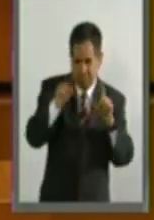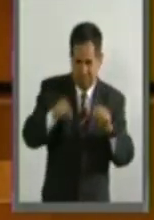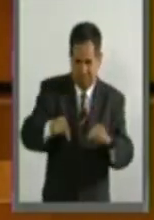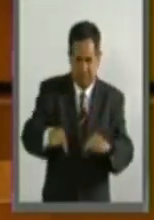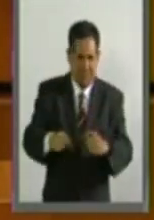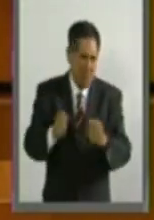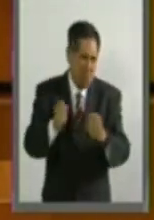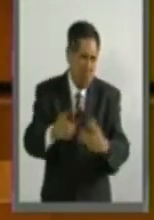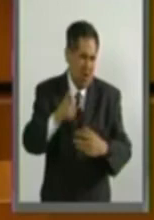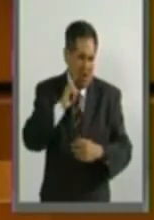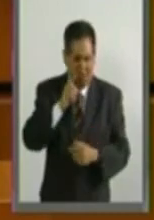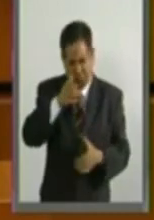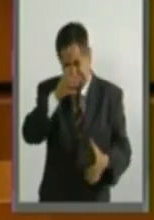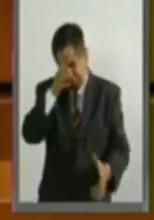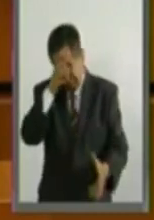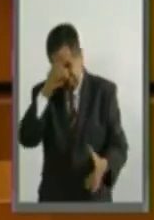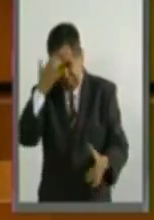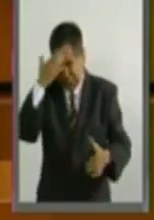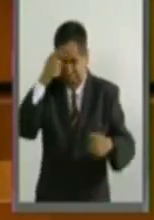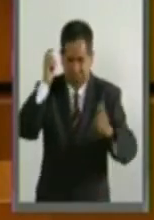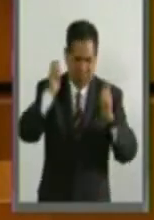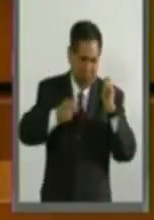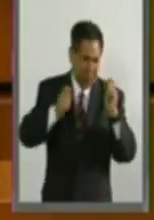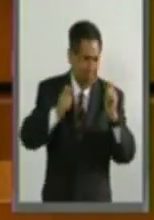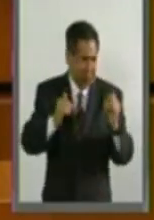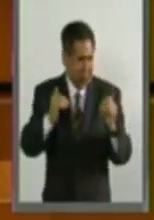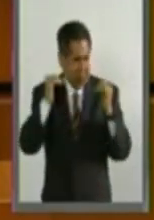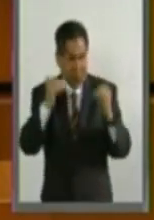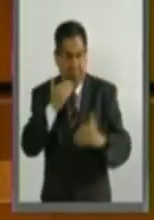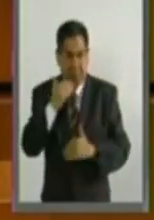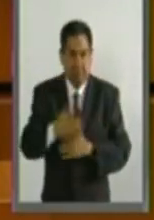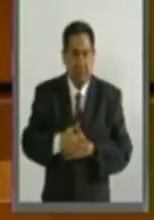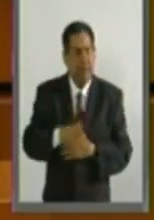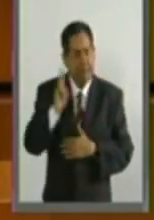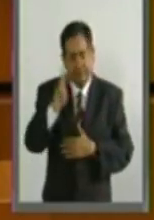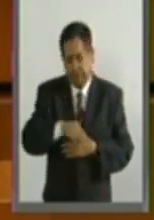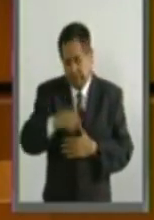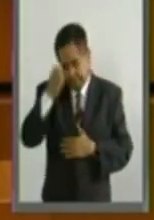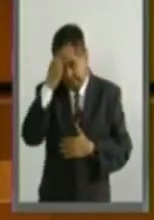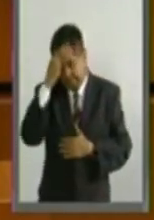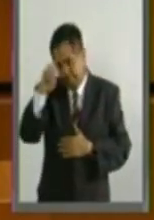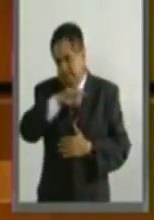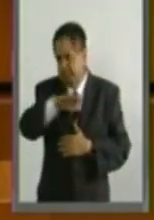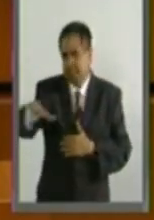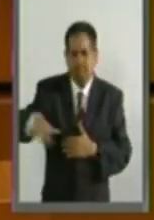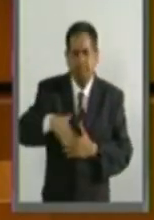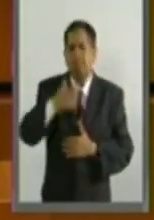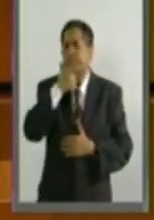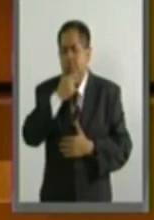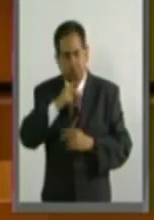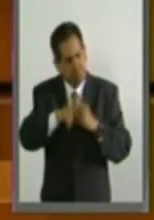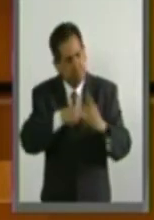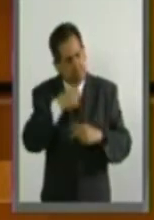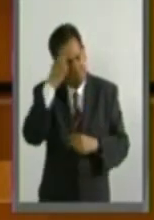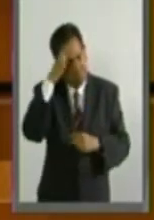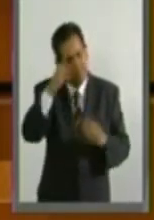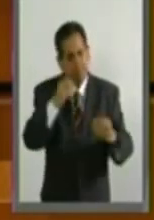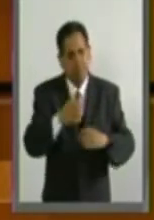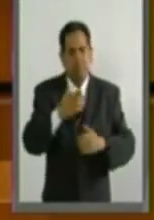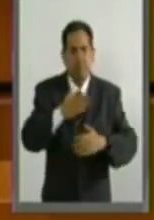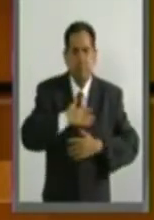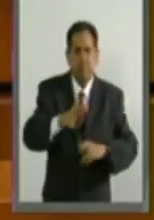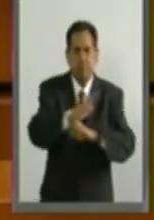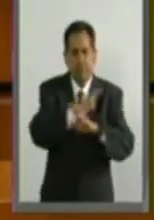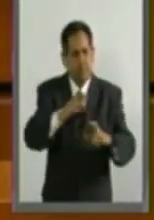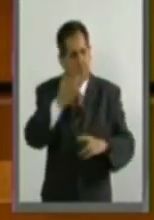con una gran capacidad y con un gran tamaño, la vamos a extrañar todos, los hombres también. Mi